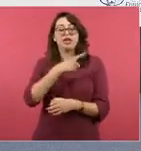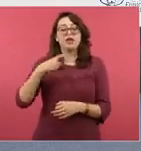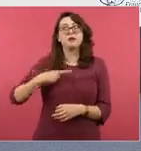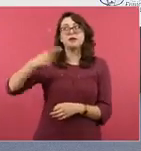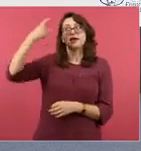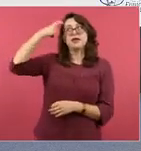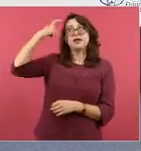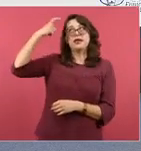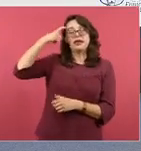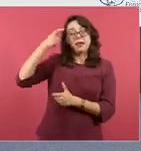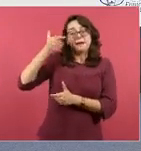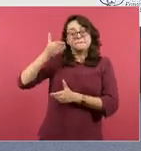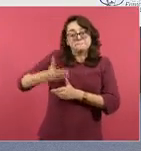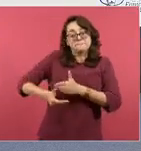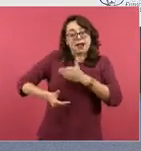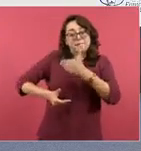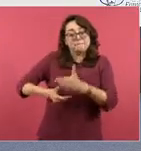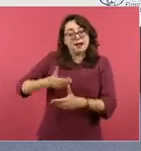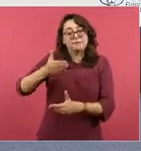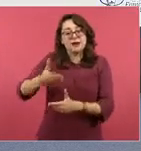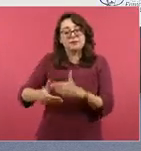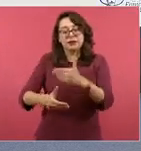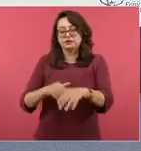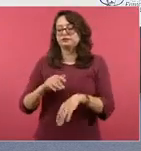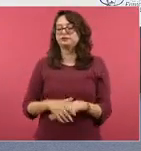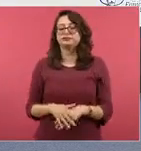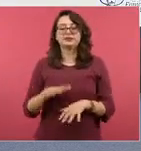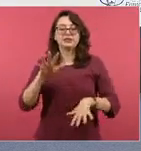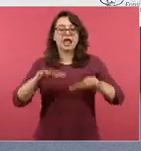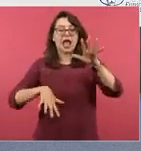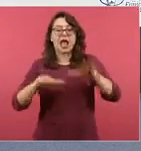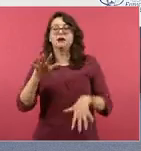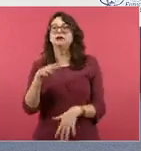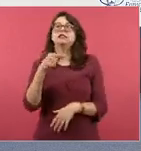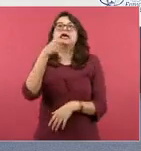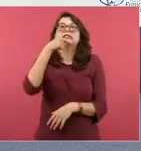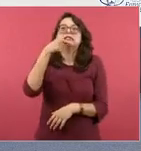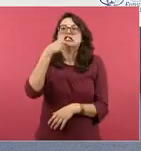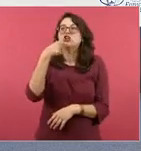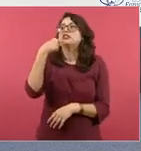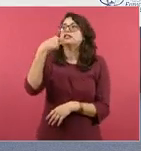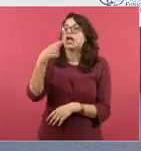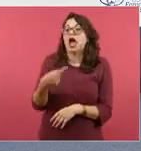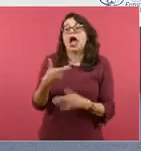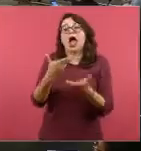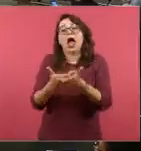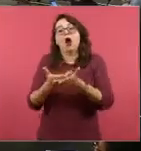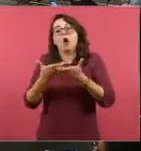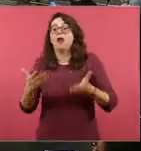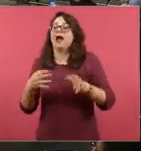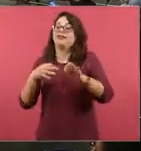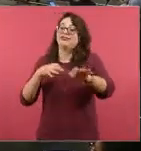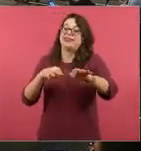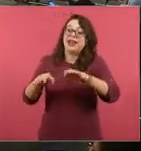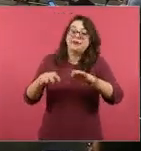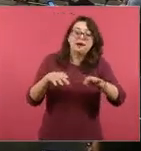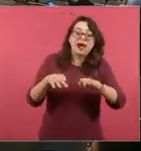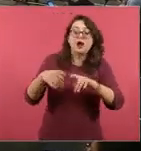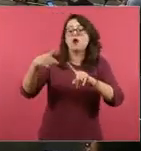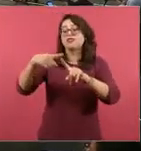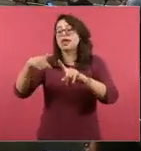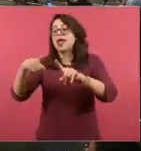digo coloquialmente, a veces le dice uno a los niños, vamos a trabajar por equipo, pero hay un trabajo por equipo con toda